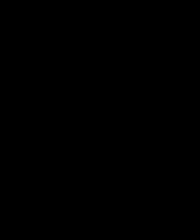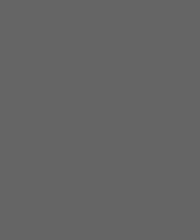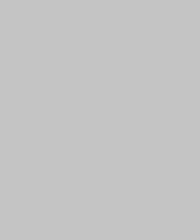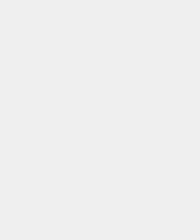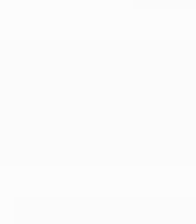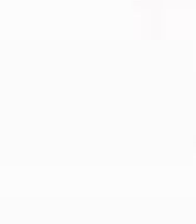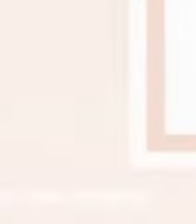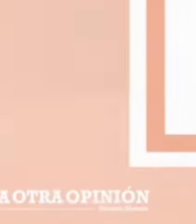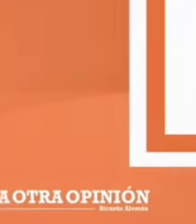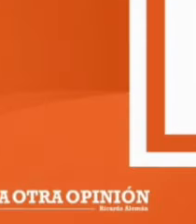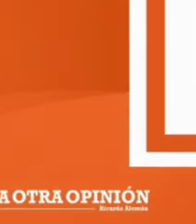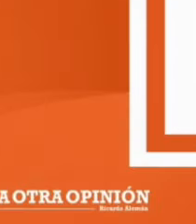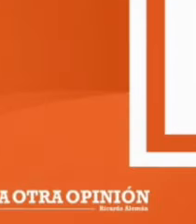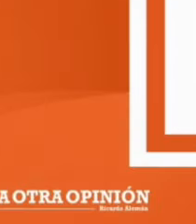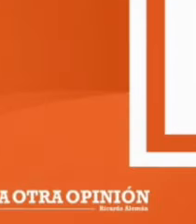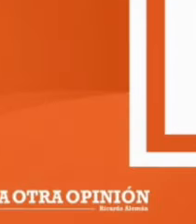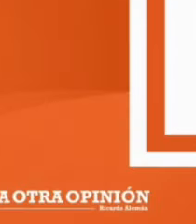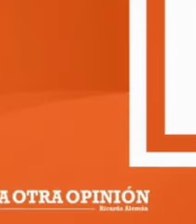derechos